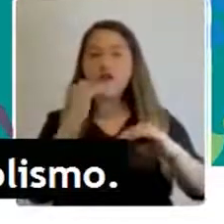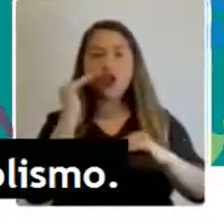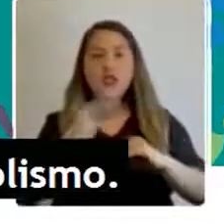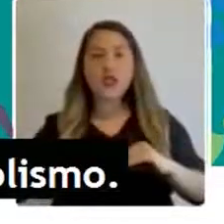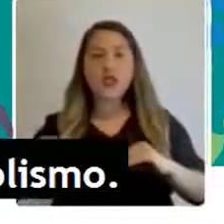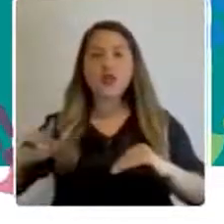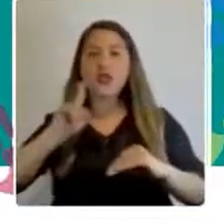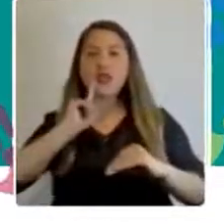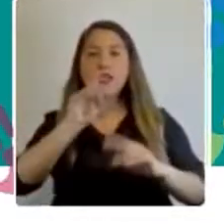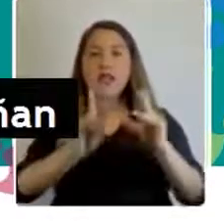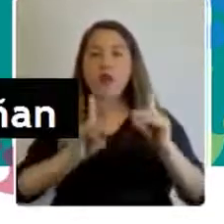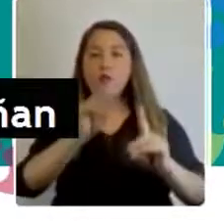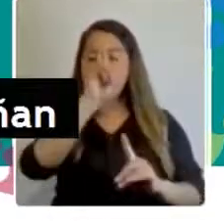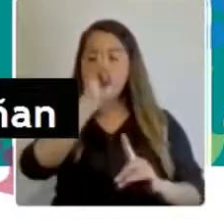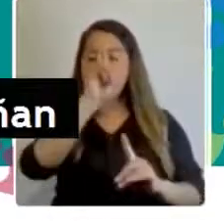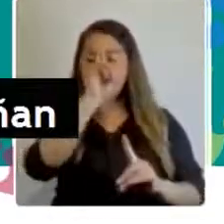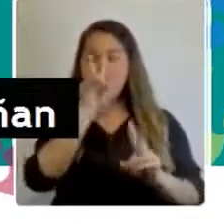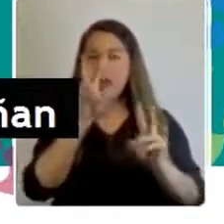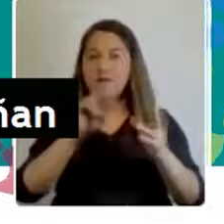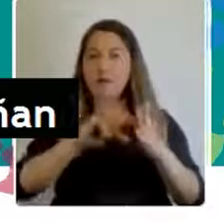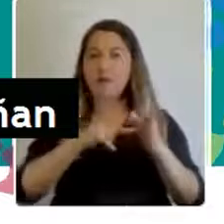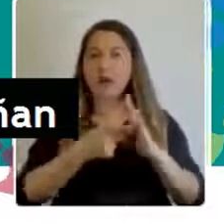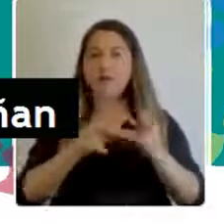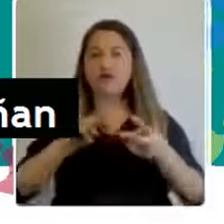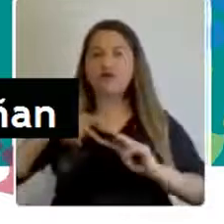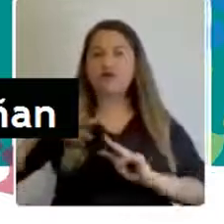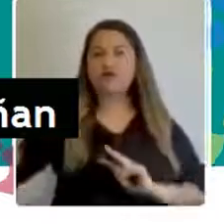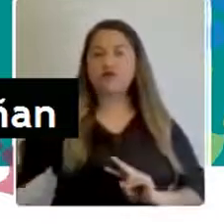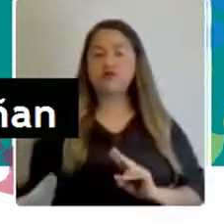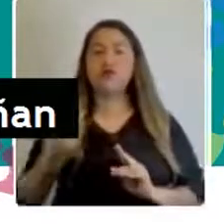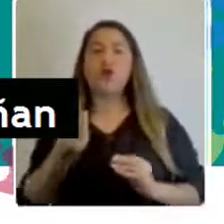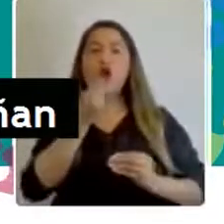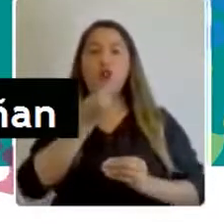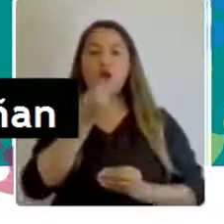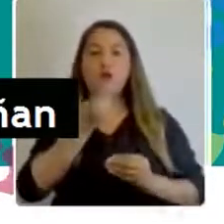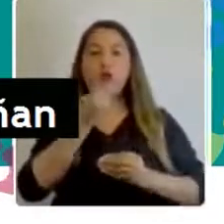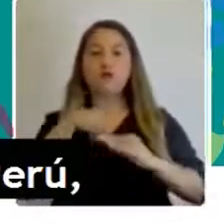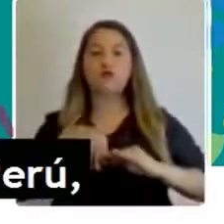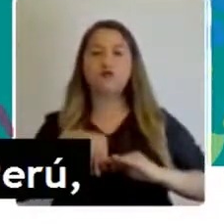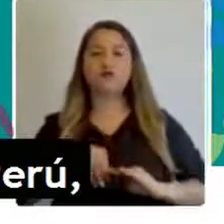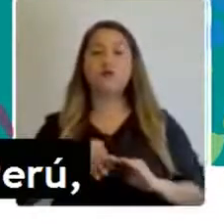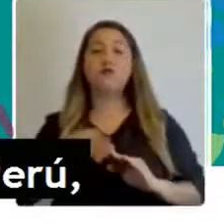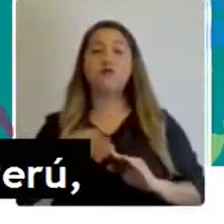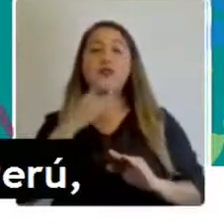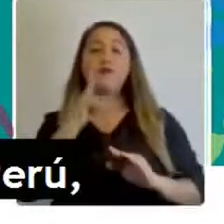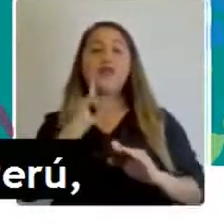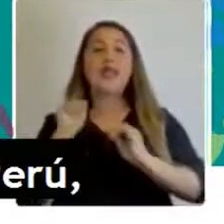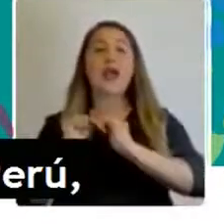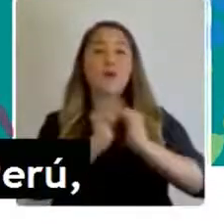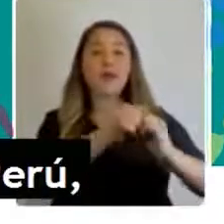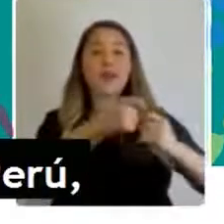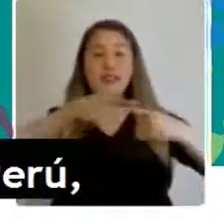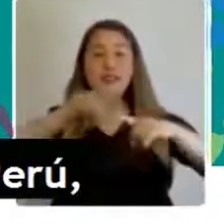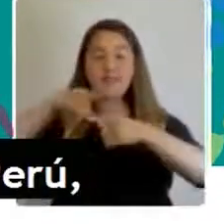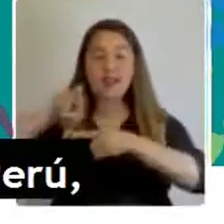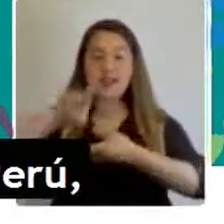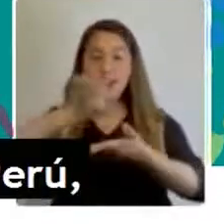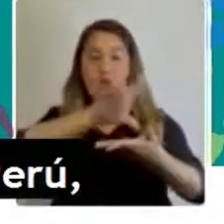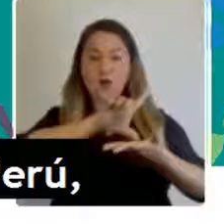del metabolismo. Saludamos a todos los que nos acompañan desde distintas latitudes de Chile, además de Estados